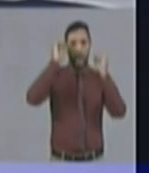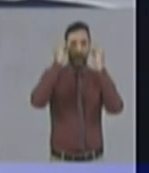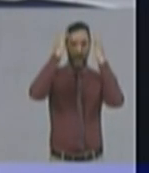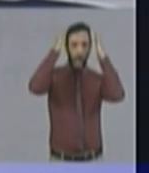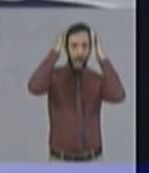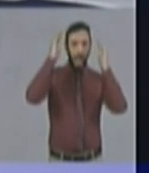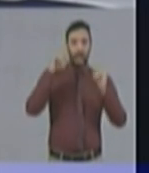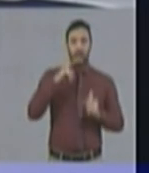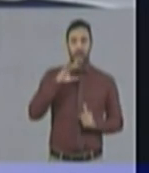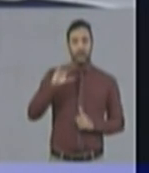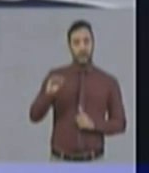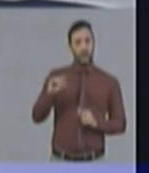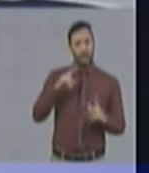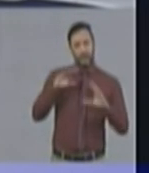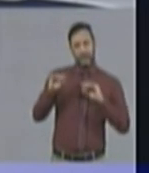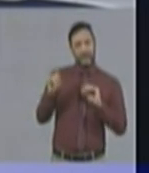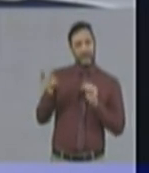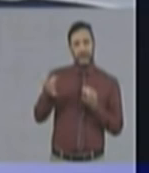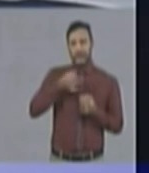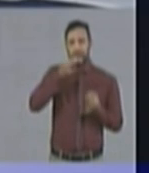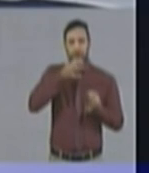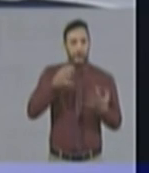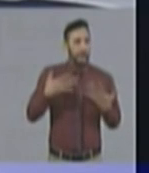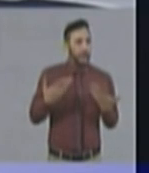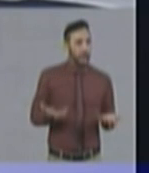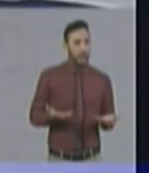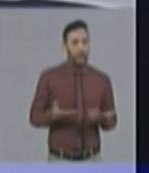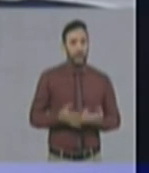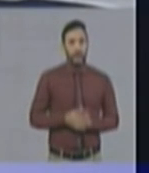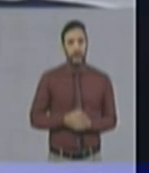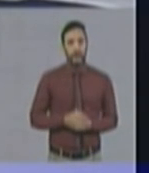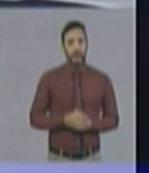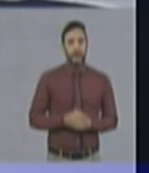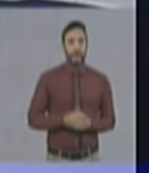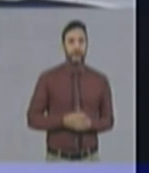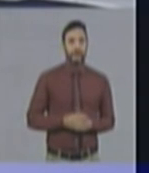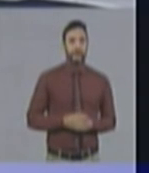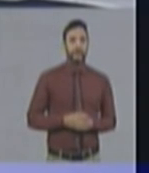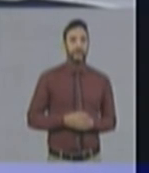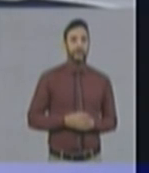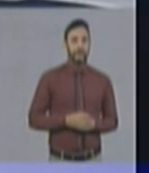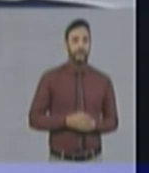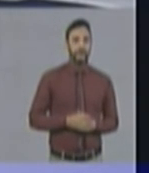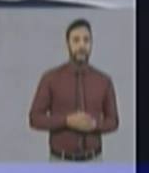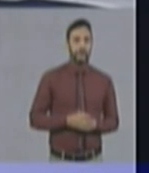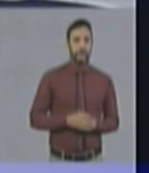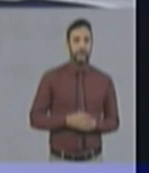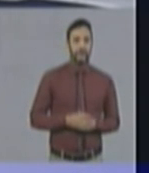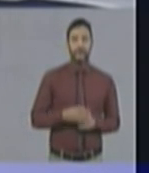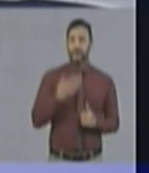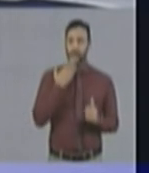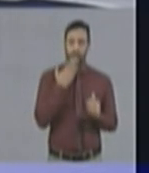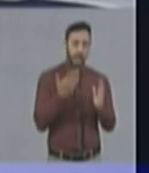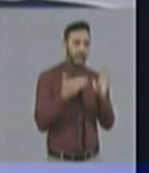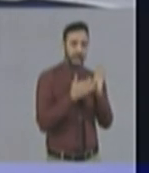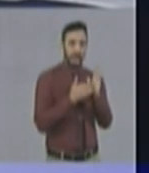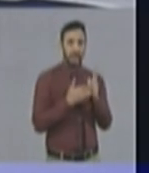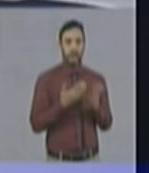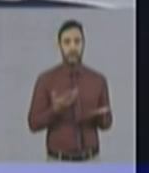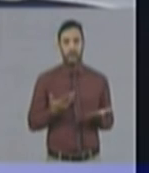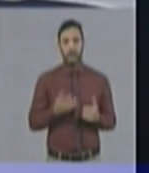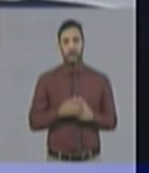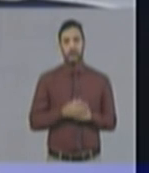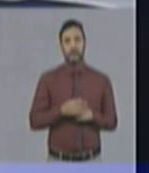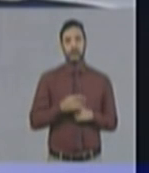poco sobre esa conversación, sobre esas principales indicaciones que ha dejado el presidente de los Consejos de Estado y de Ministros de nuestro país. Sí, Lázaro Manuel, buenas tardes a ti, a todo el equipo y